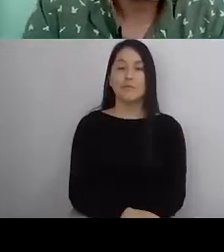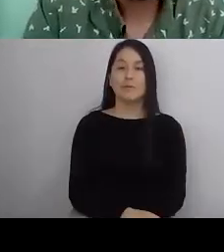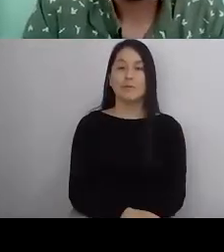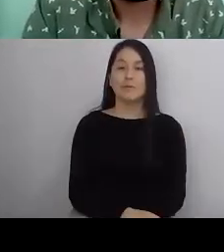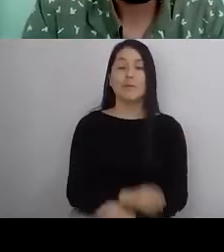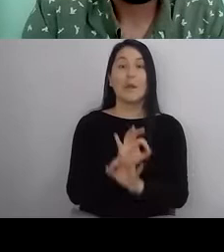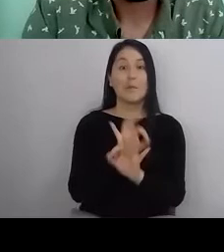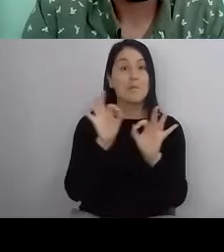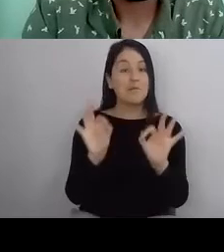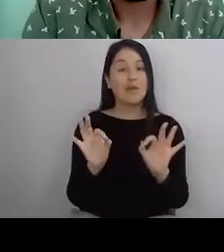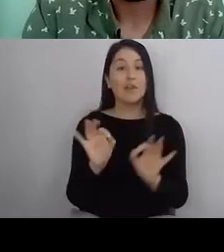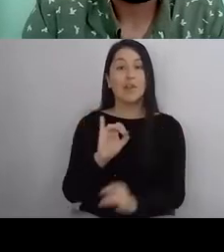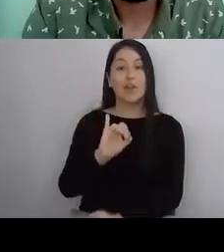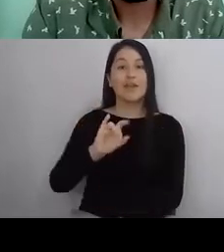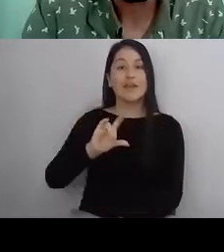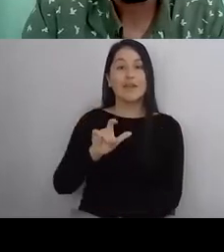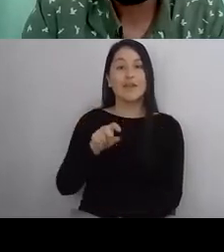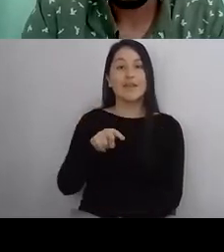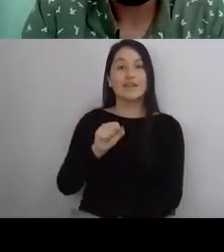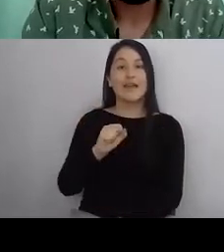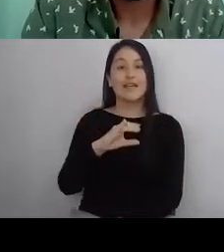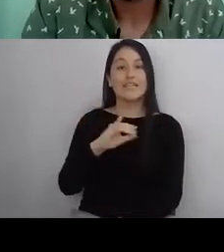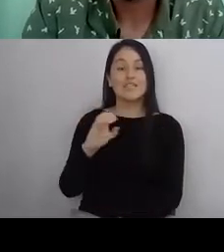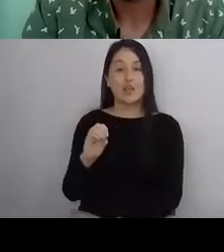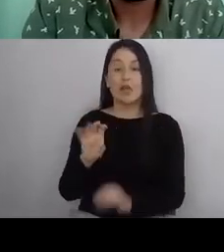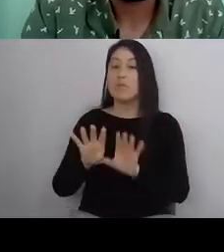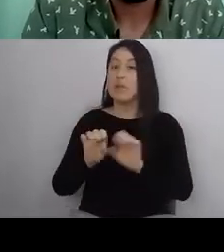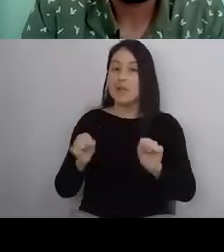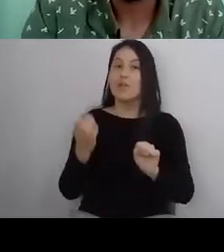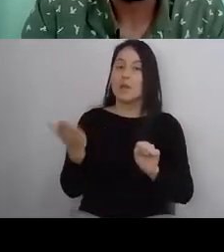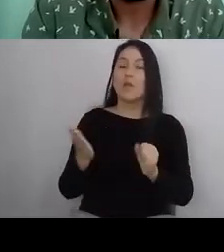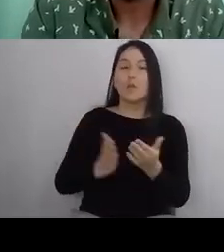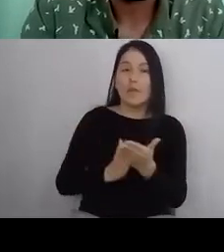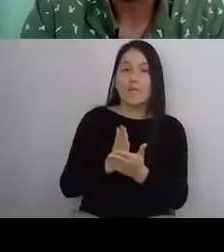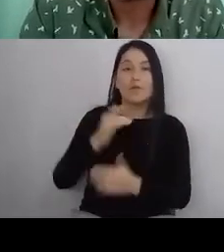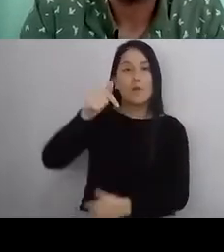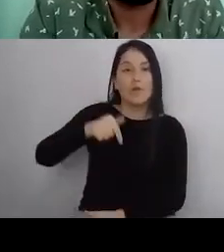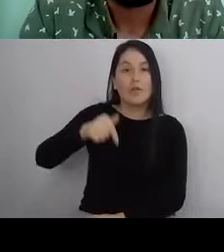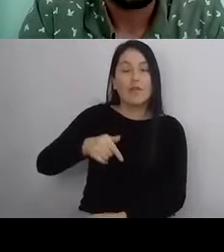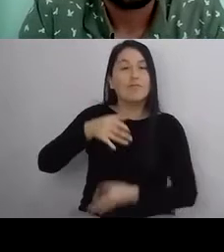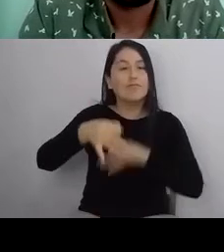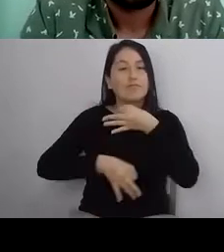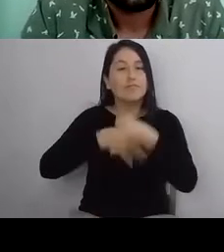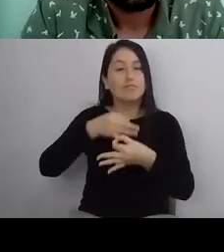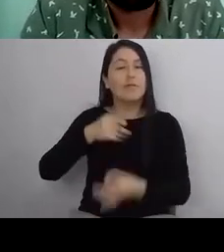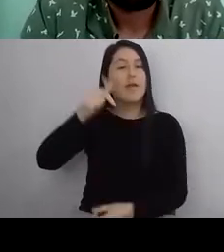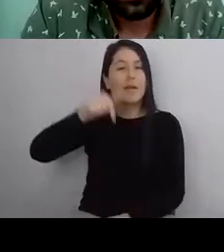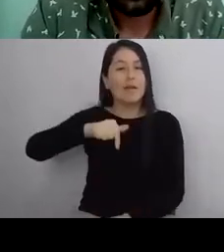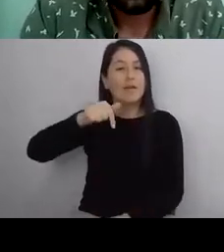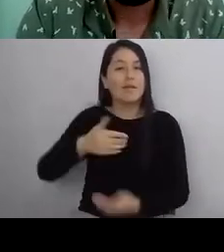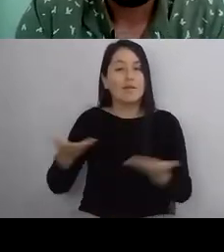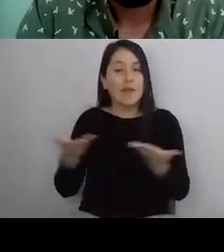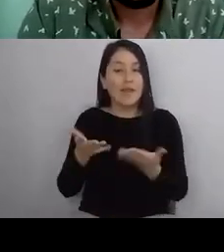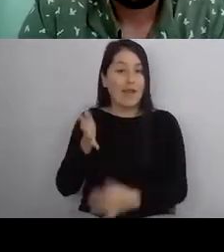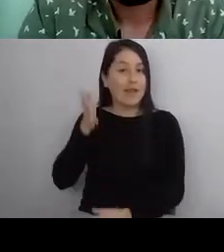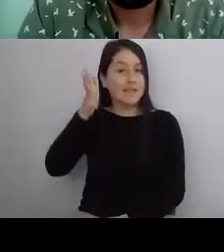Perfecto, Ignacio. Así que estaríamos listos para que puedas comenzar hoy día a comentarnos esta charla